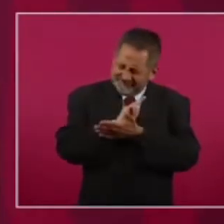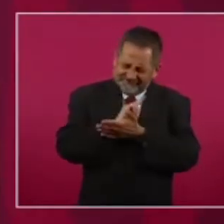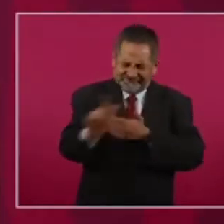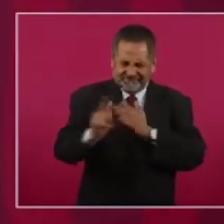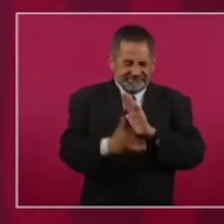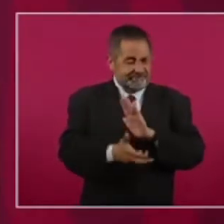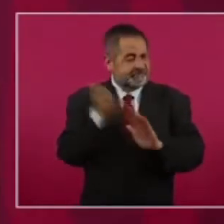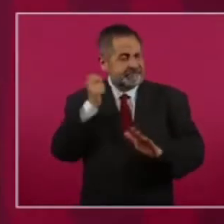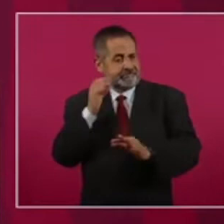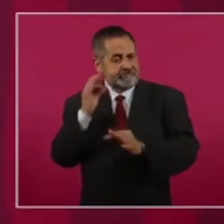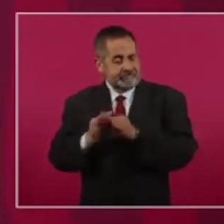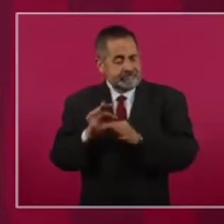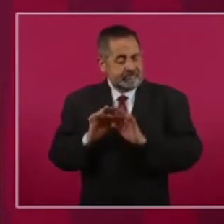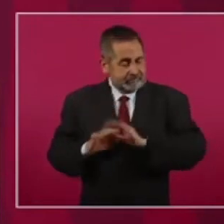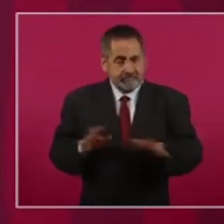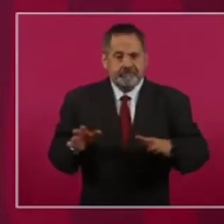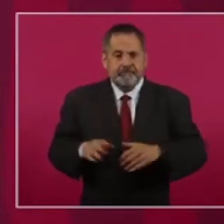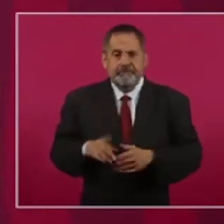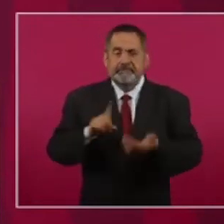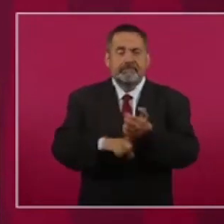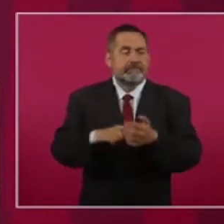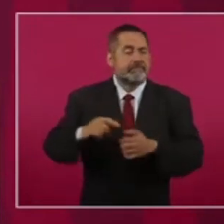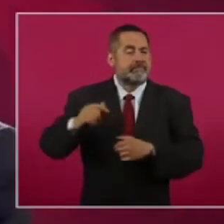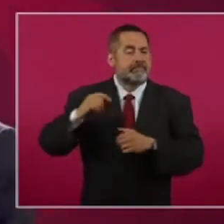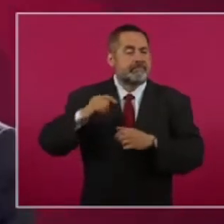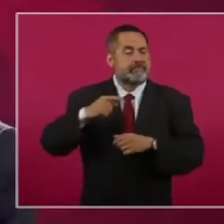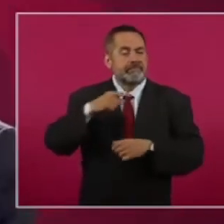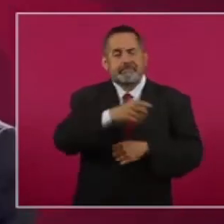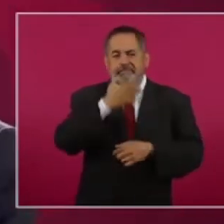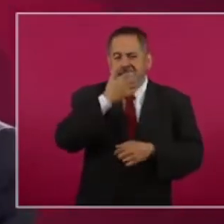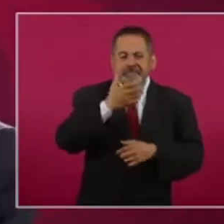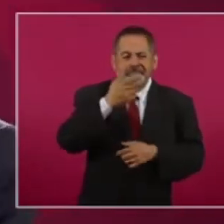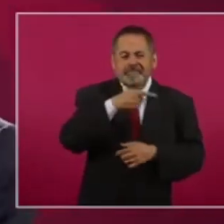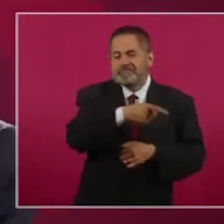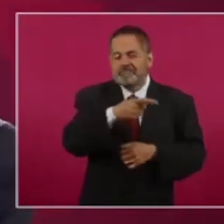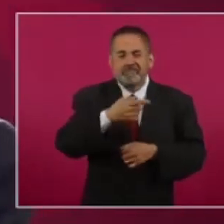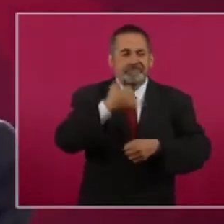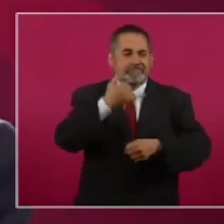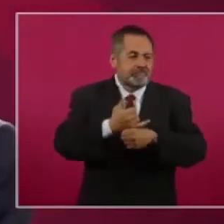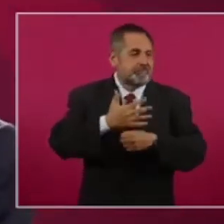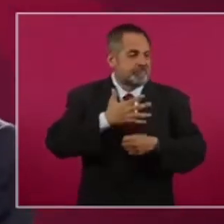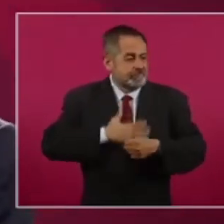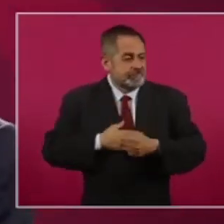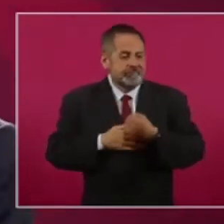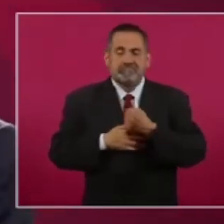El régimen de corrupción, de injusticias y de privilegios, y es lo que estamos